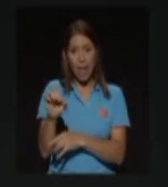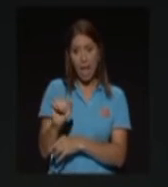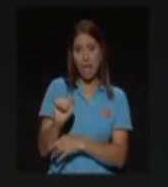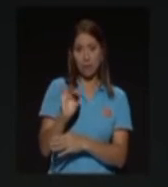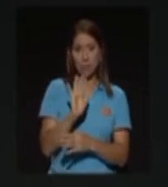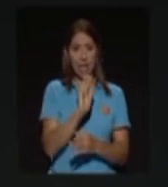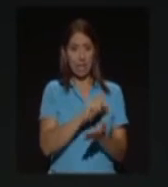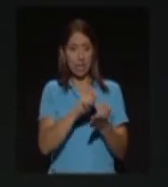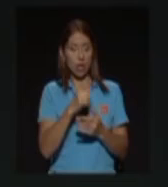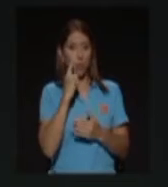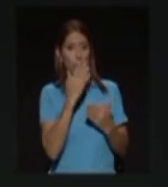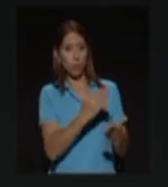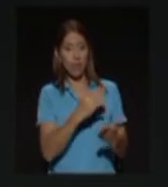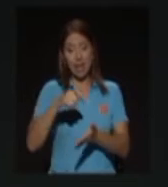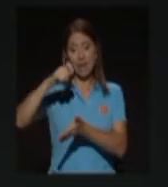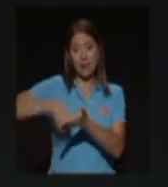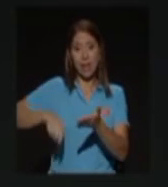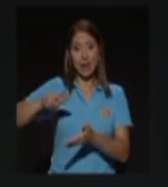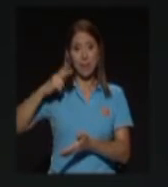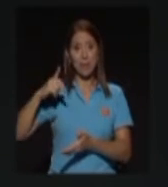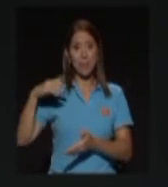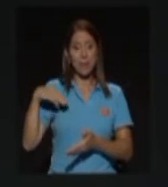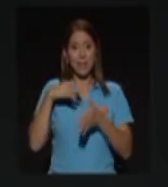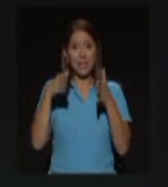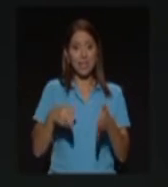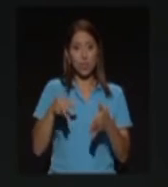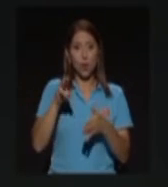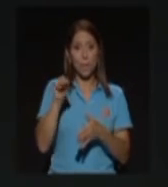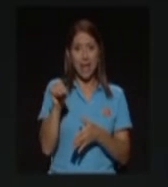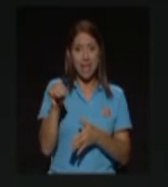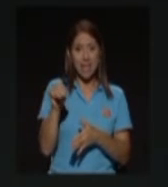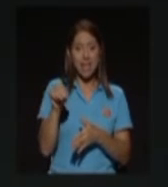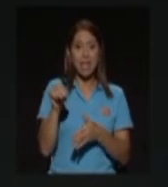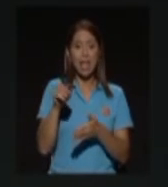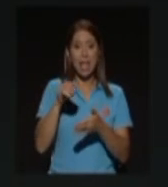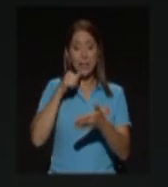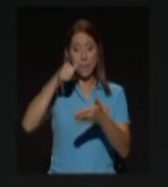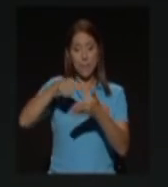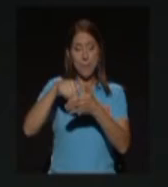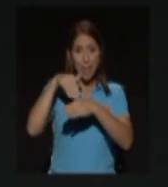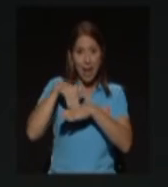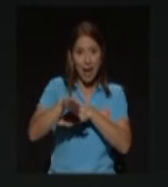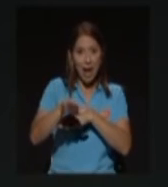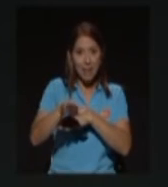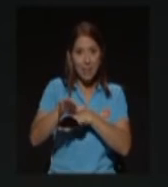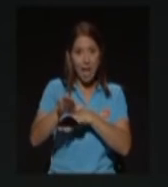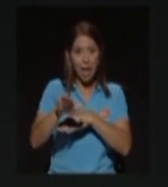de la primer ministro May, envía la carta abogando el artículo 50